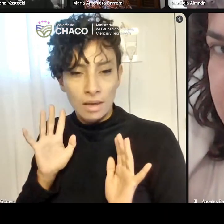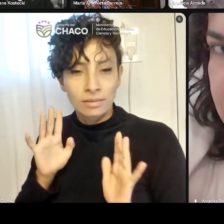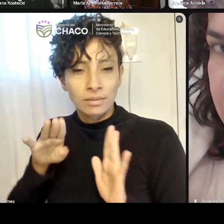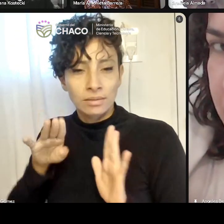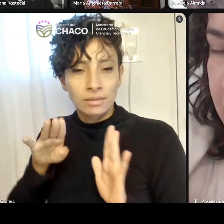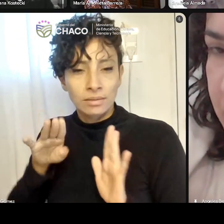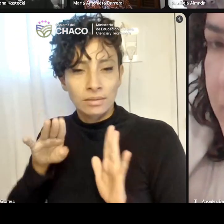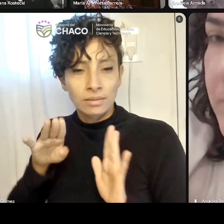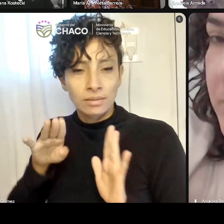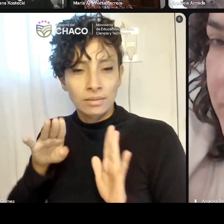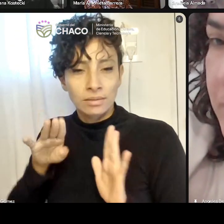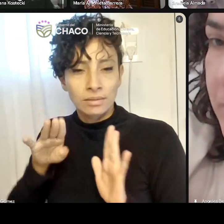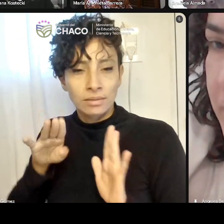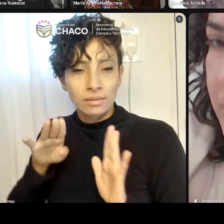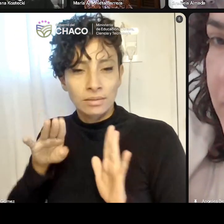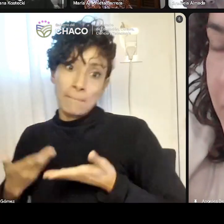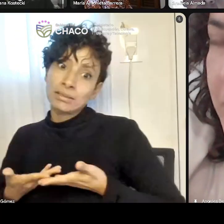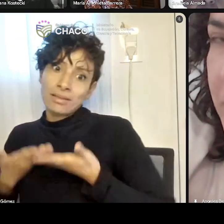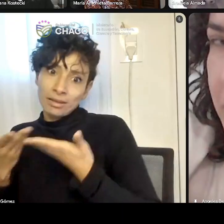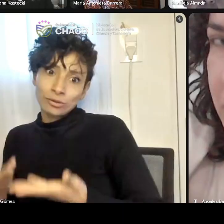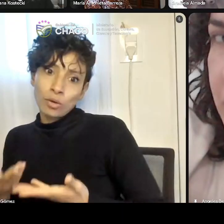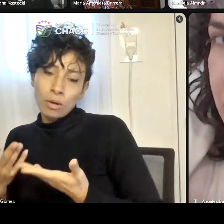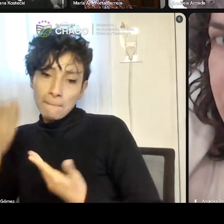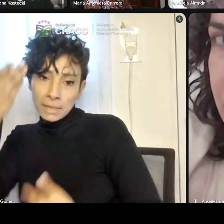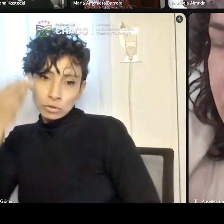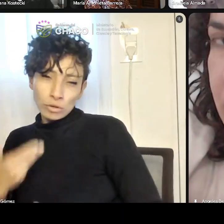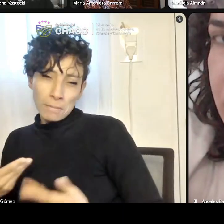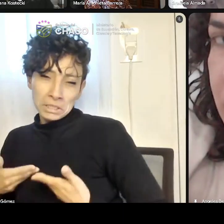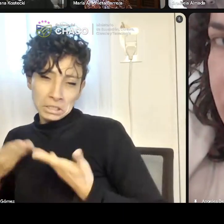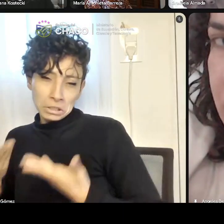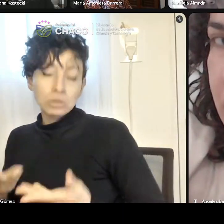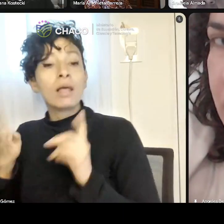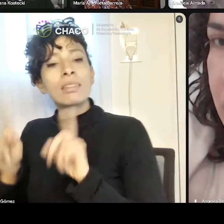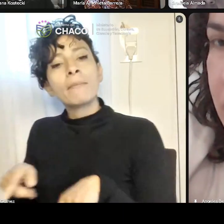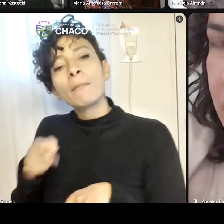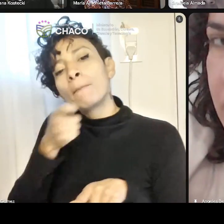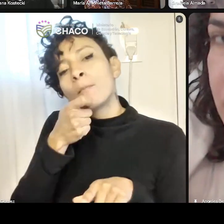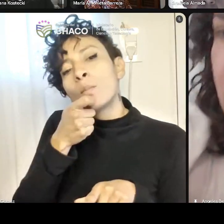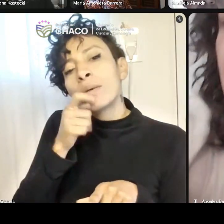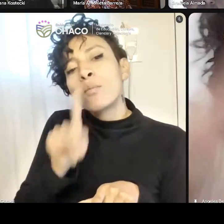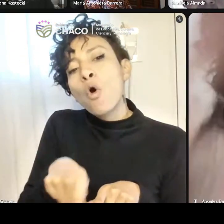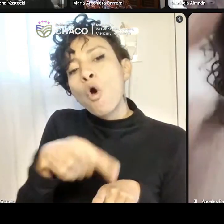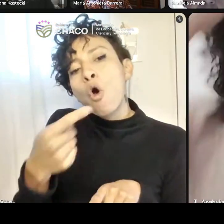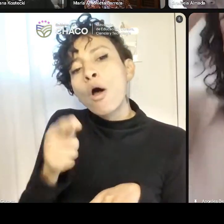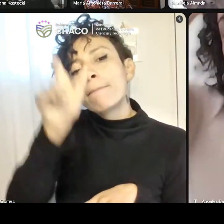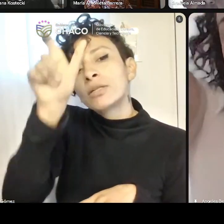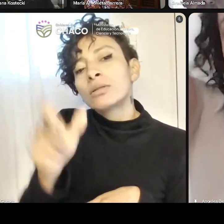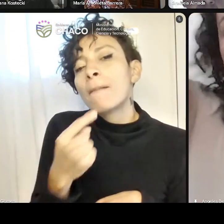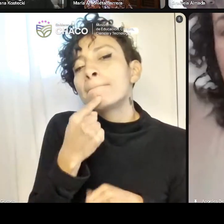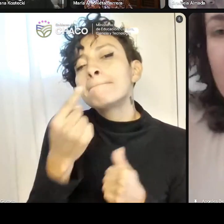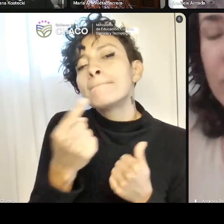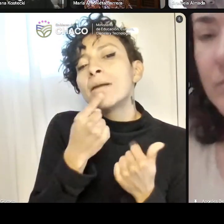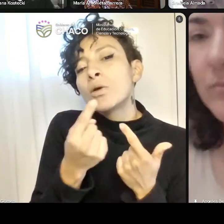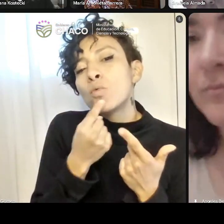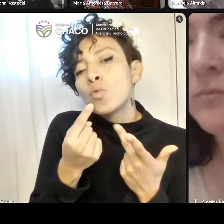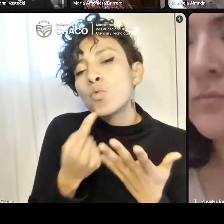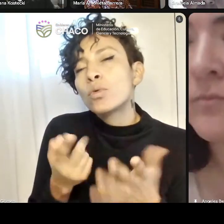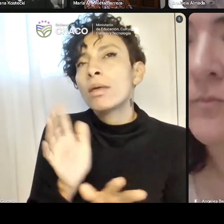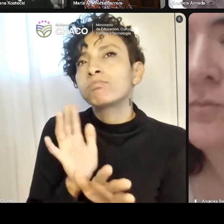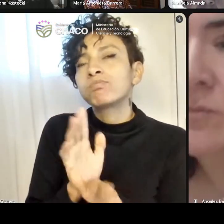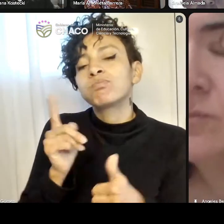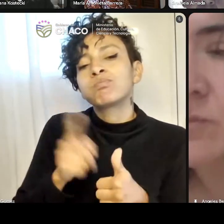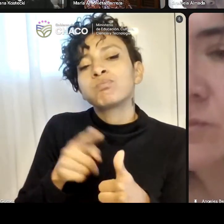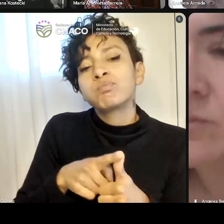presentación personal, cómo preguntar a otra persona los datos más relevantes, nombre, si tienen